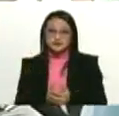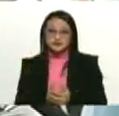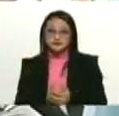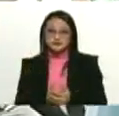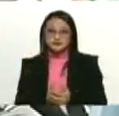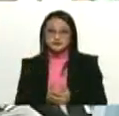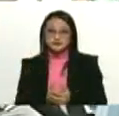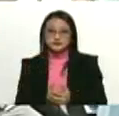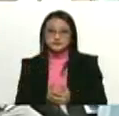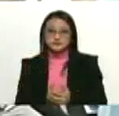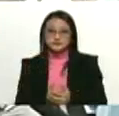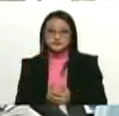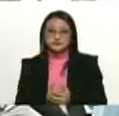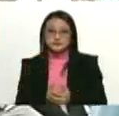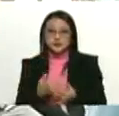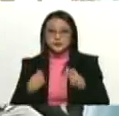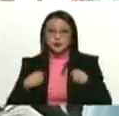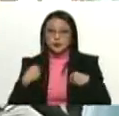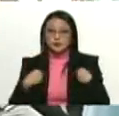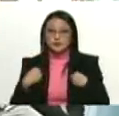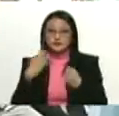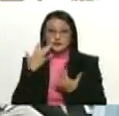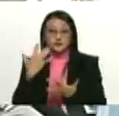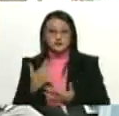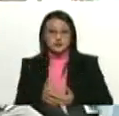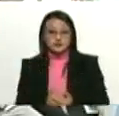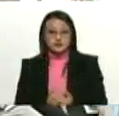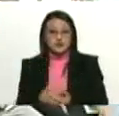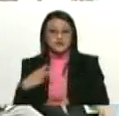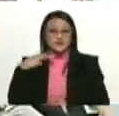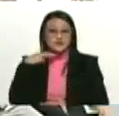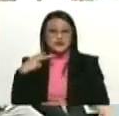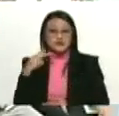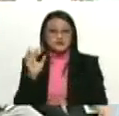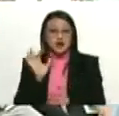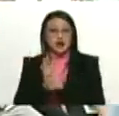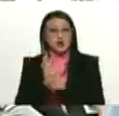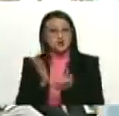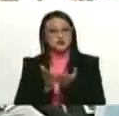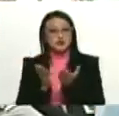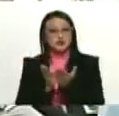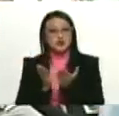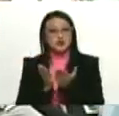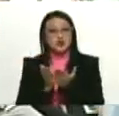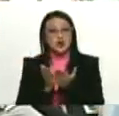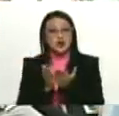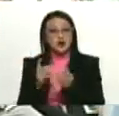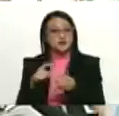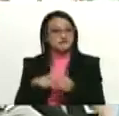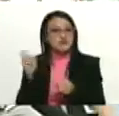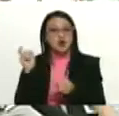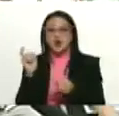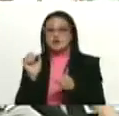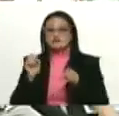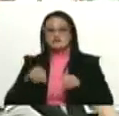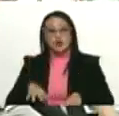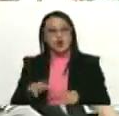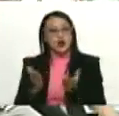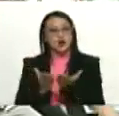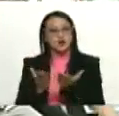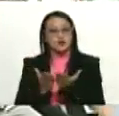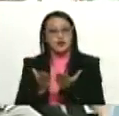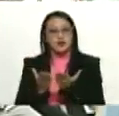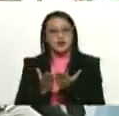decir así, preocupación que las víctimas de acoso escolar desertaban de las escuelas, de los